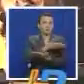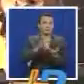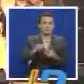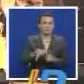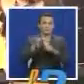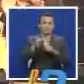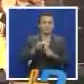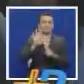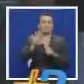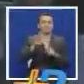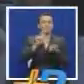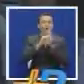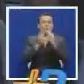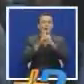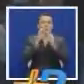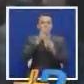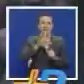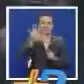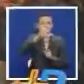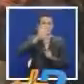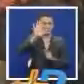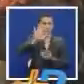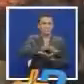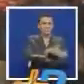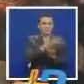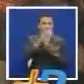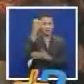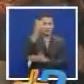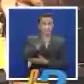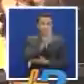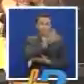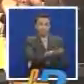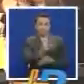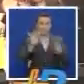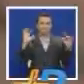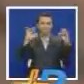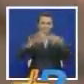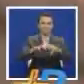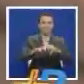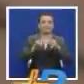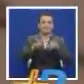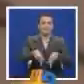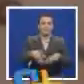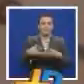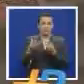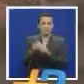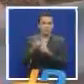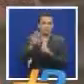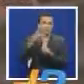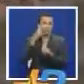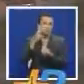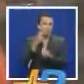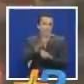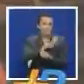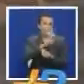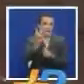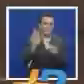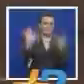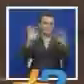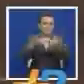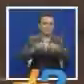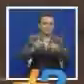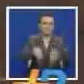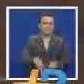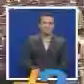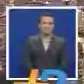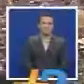número 20 del Encuentro Nacional de Intérpretes de Música Colombiana además contó con la participación de agrupaciones de Chocó y Valle. Pero también hay